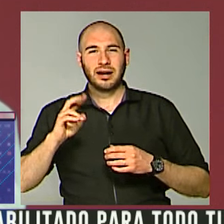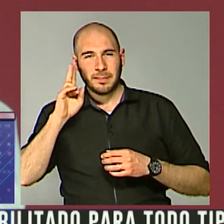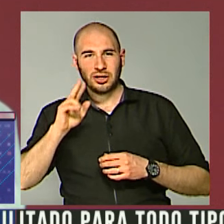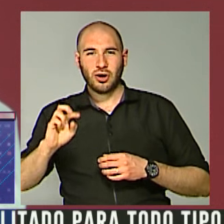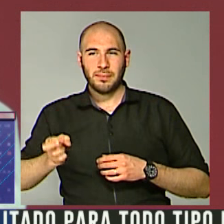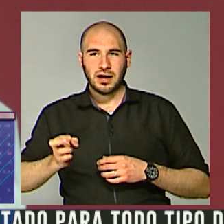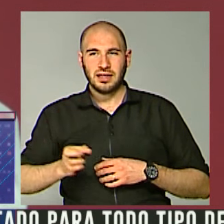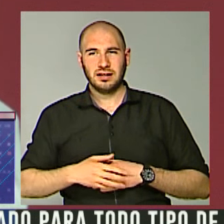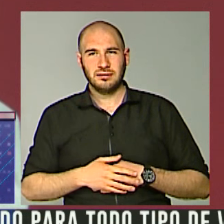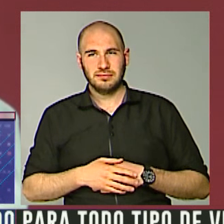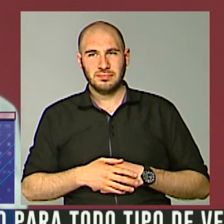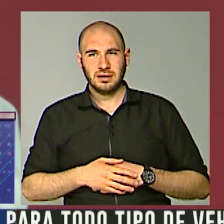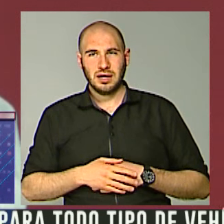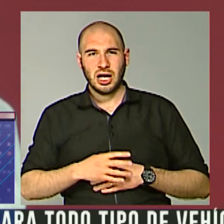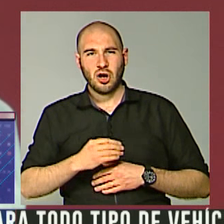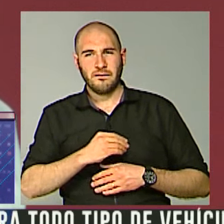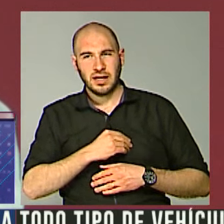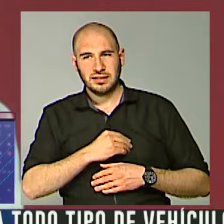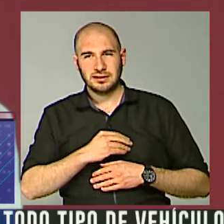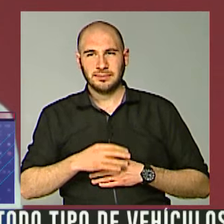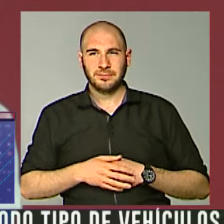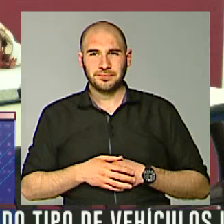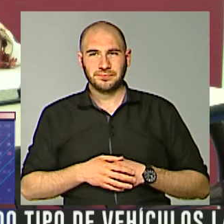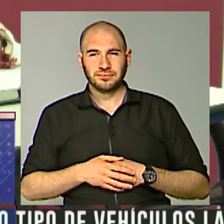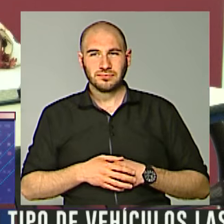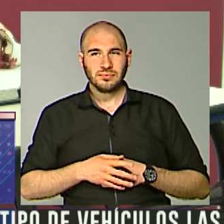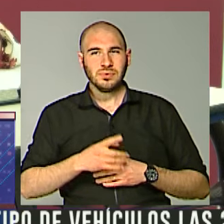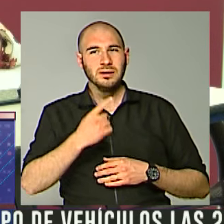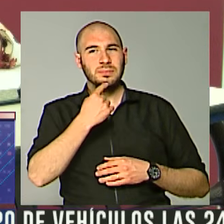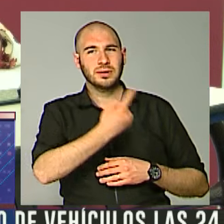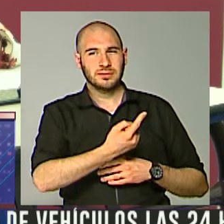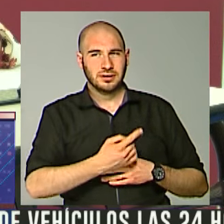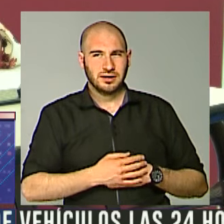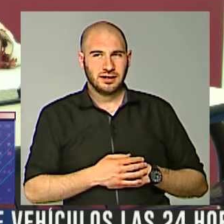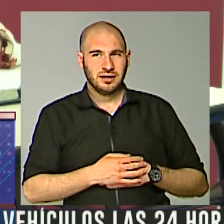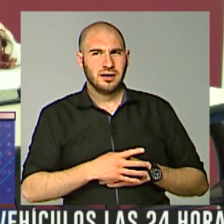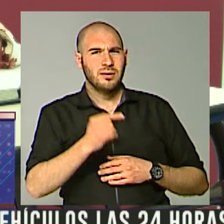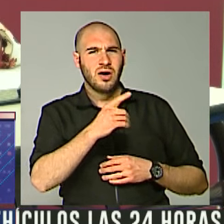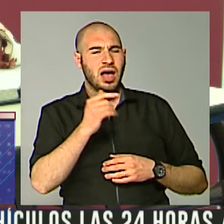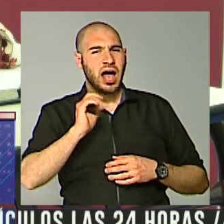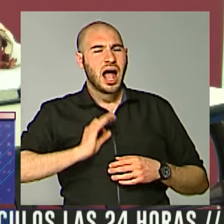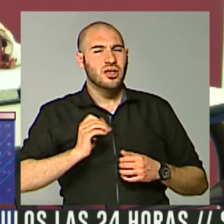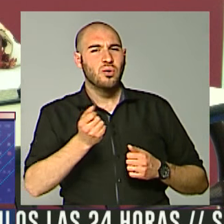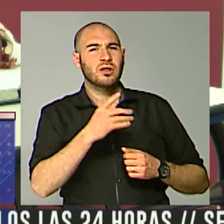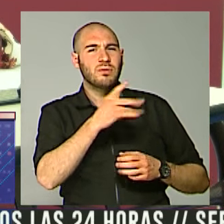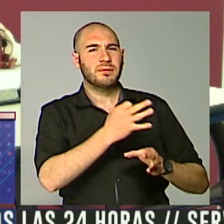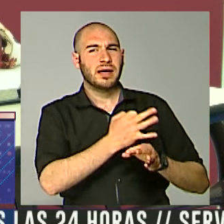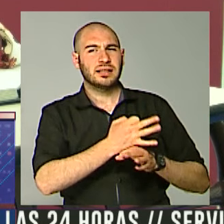padres, la confianza. Señor Marce, cariño. ¿Hace cuántos años es usted